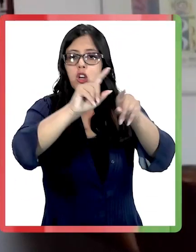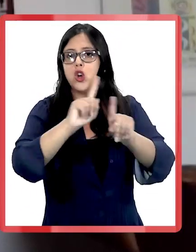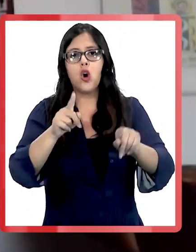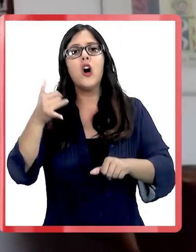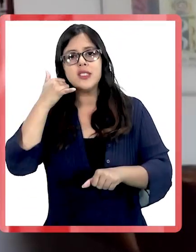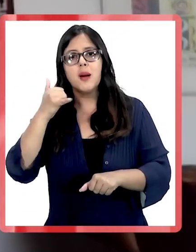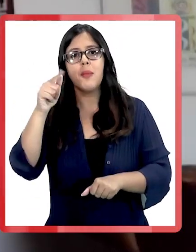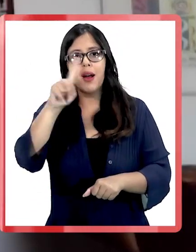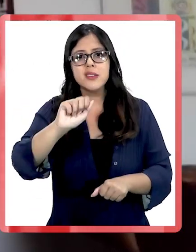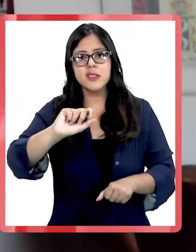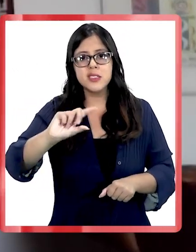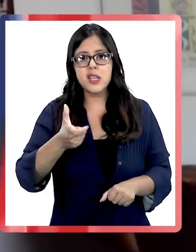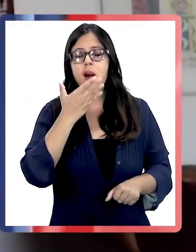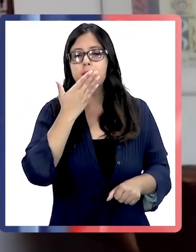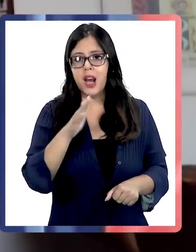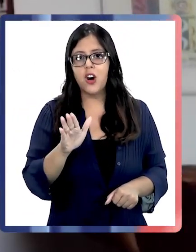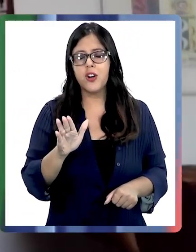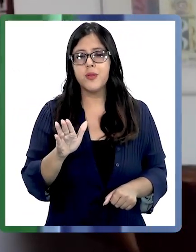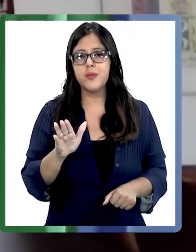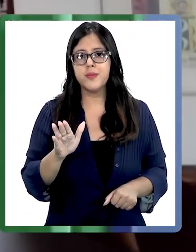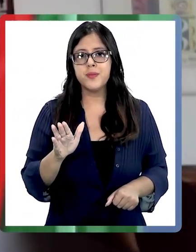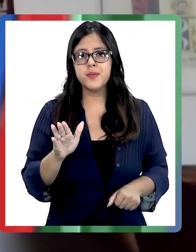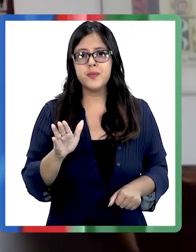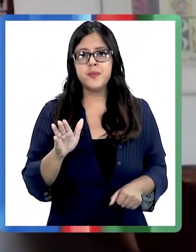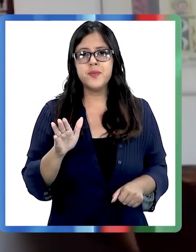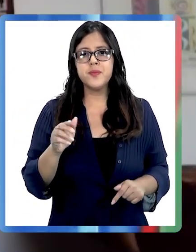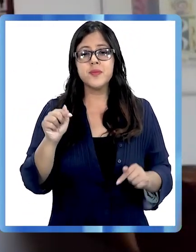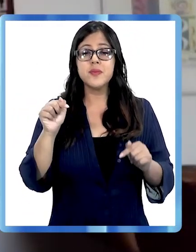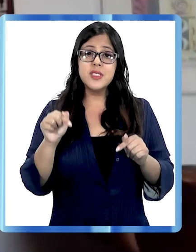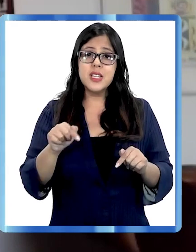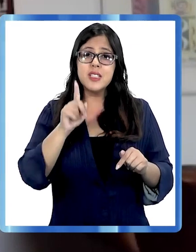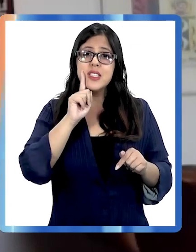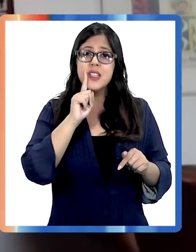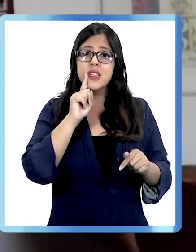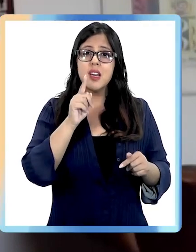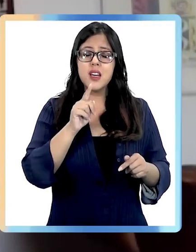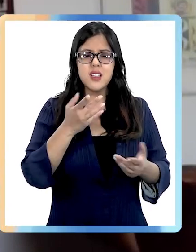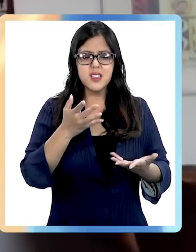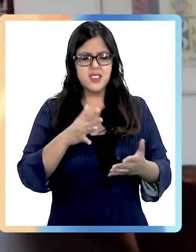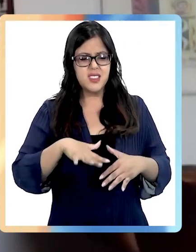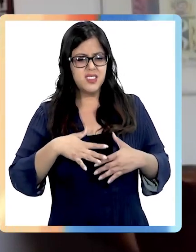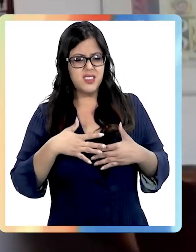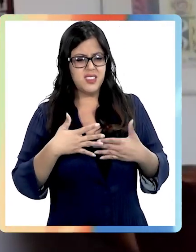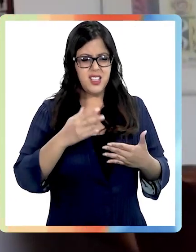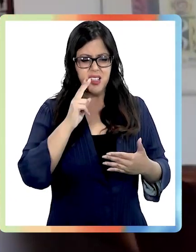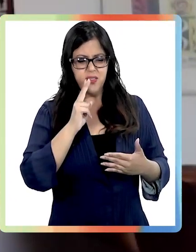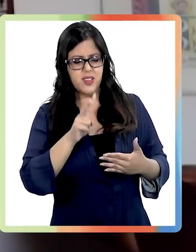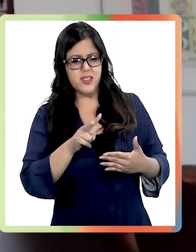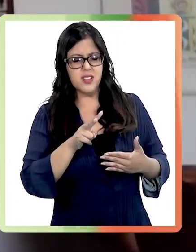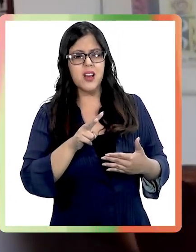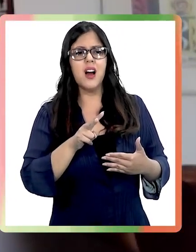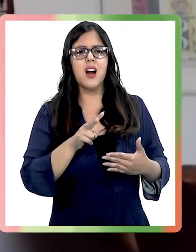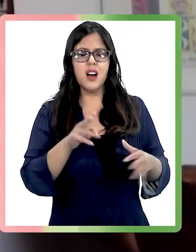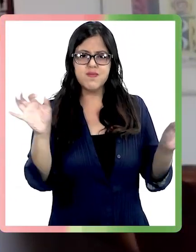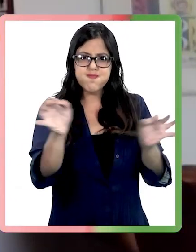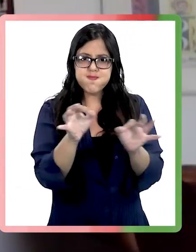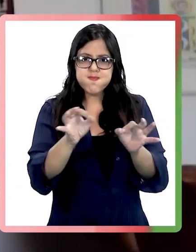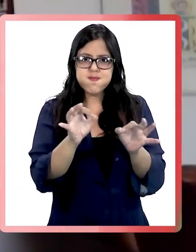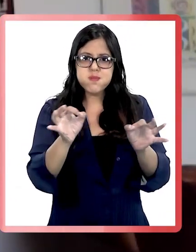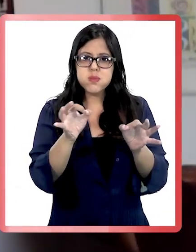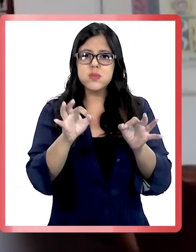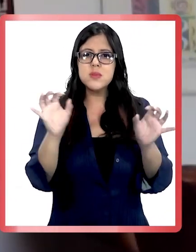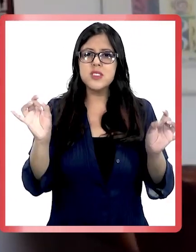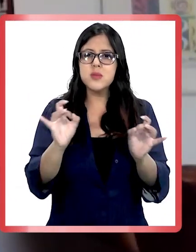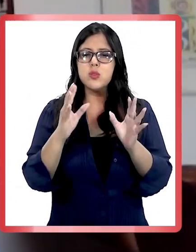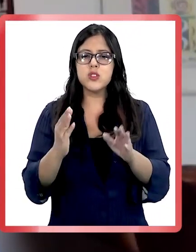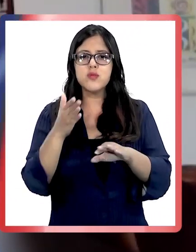manipularlas, también hay que llamar al servicio agrícola y ganadero, y si tiene síntomas y tiene ese antecedente, dar esa historia si es